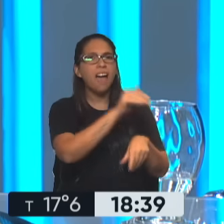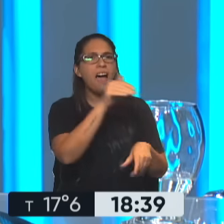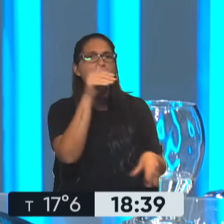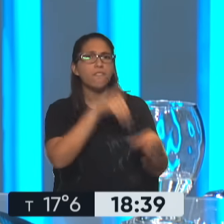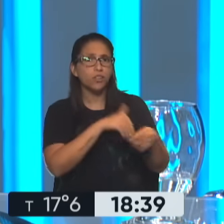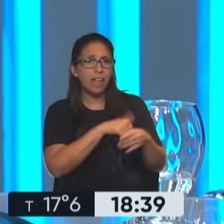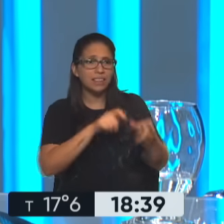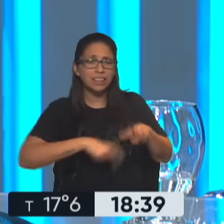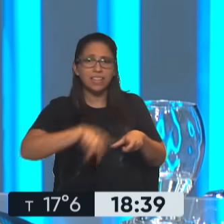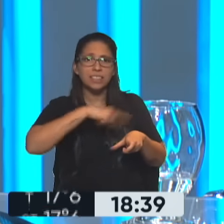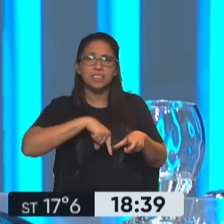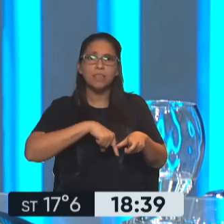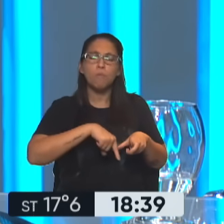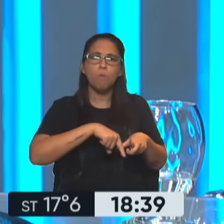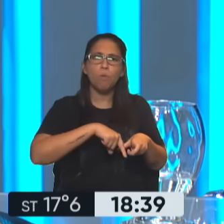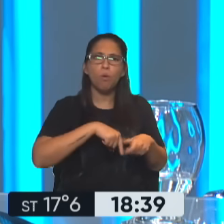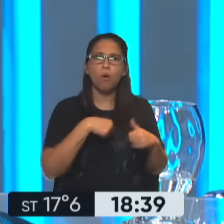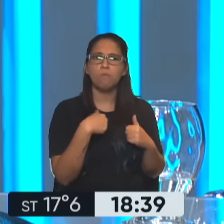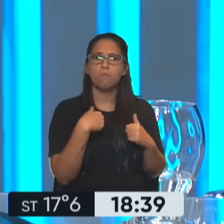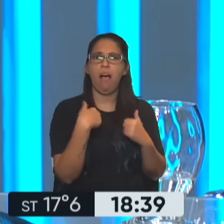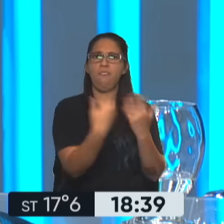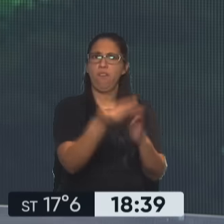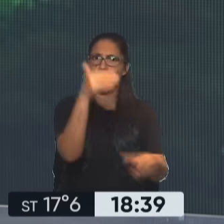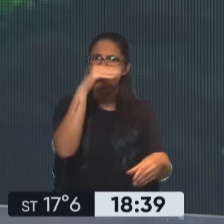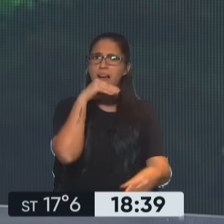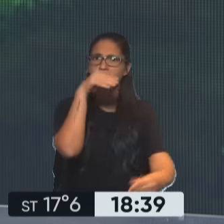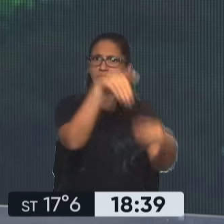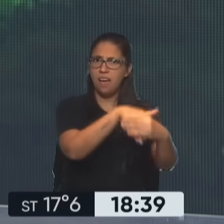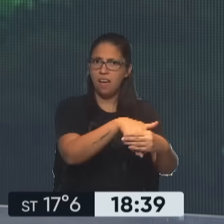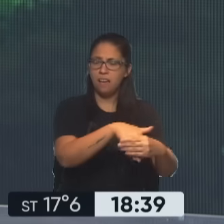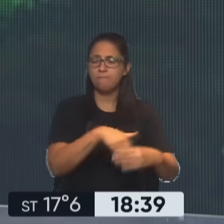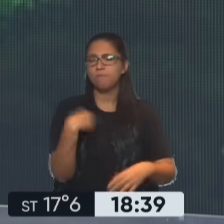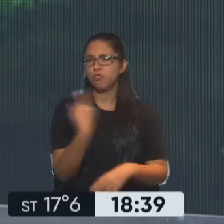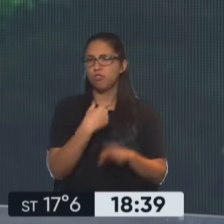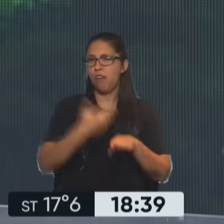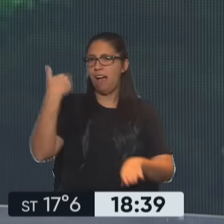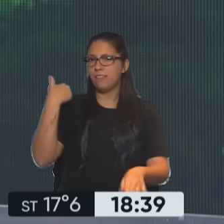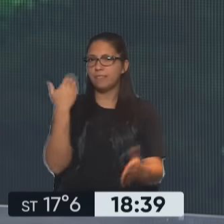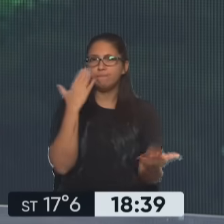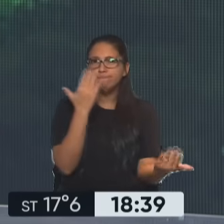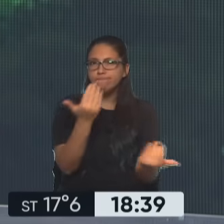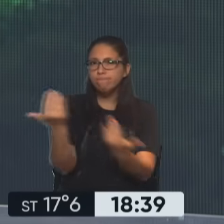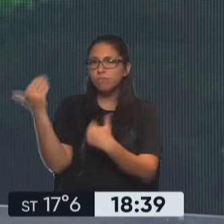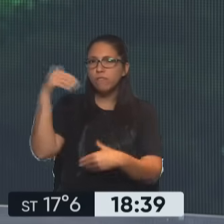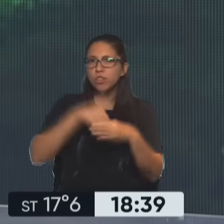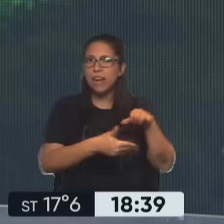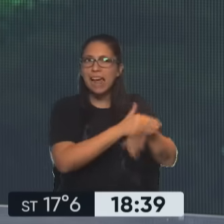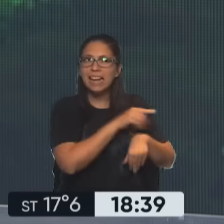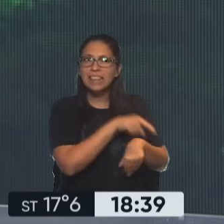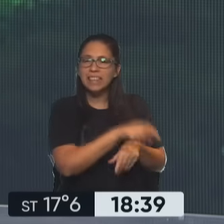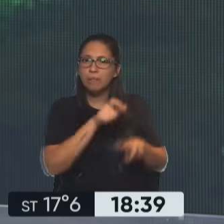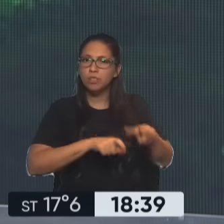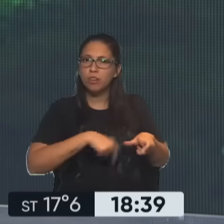esto que decís, ¿pudo haber ido en parte también a Sergio Massa? Mira, lo que nosotros veníamos viendo respecto del comportamiento del voto de Larreta era que